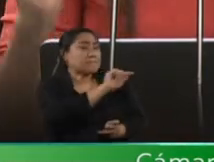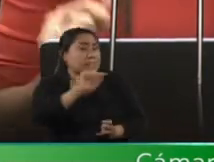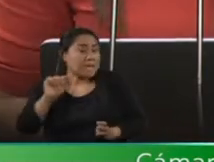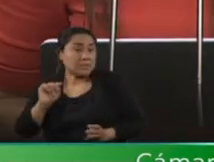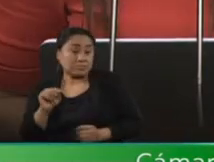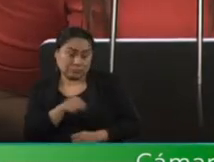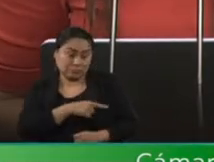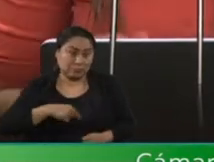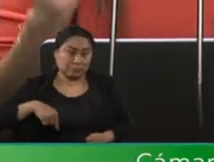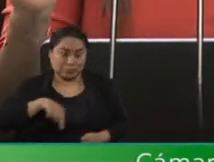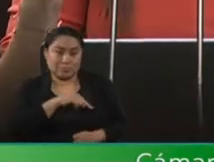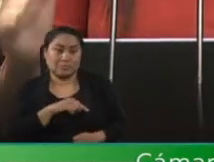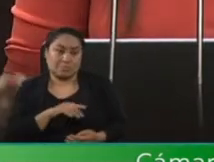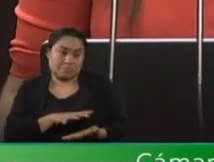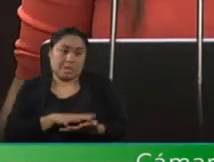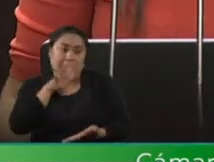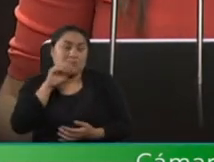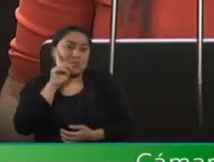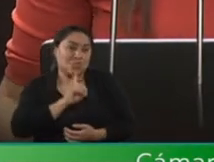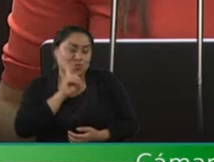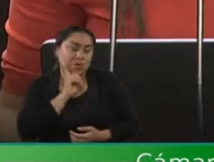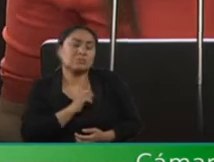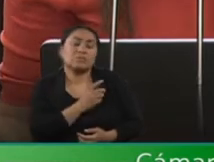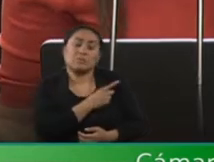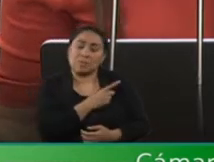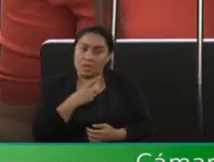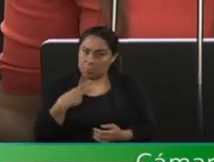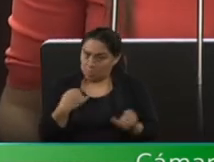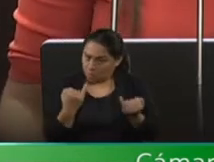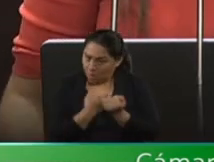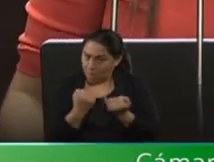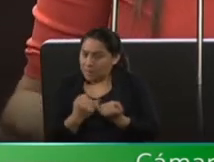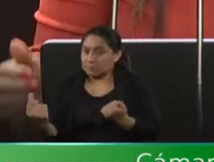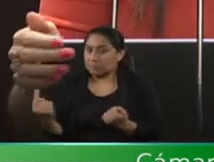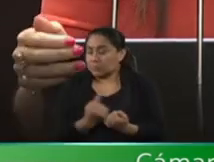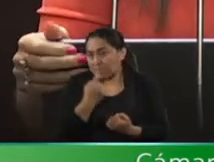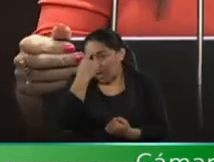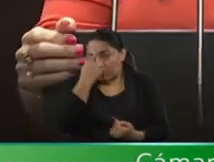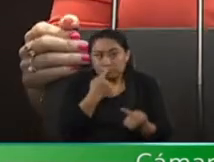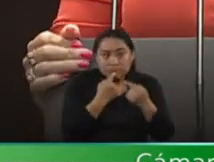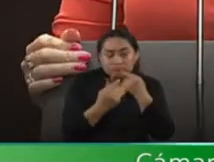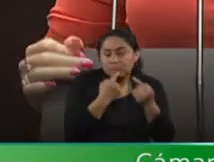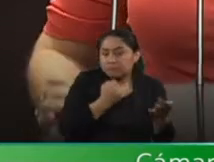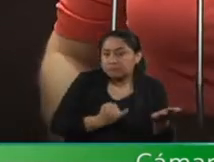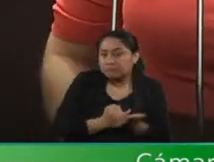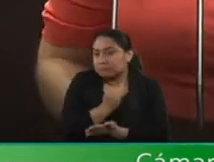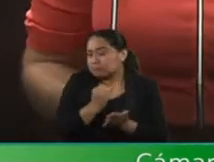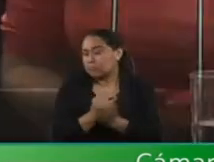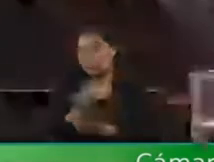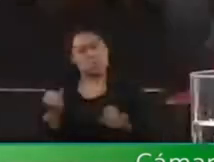somos la mitad del país también debemos estar en la toma de decisiones Muchas gracias gracias diputada